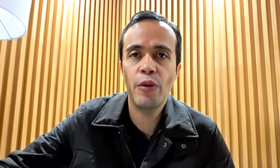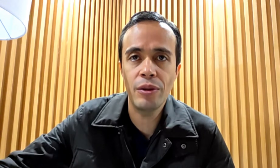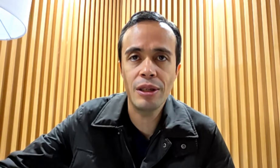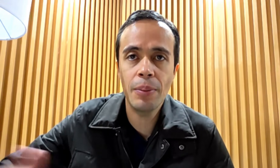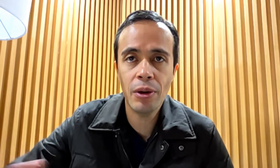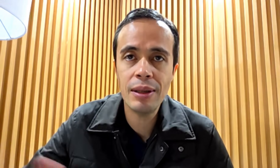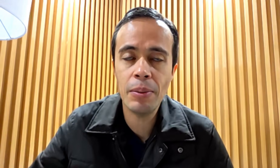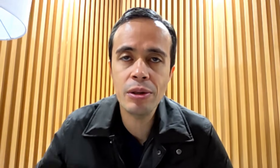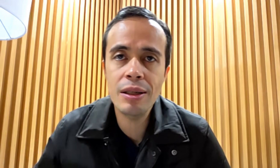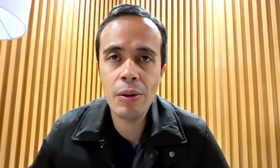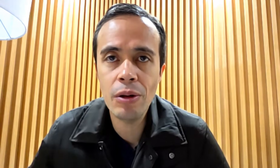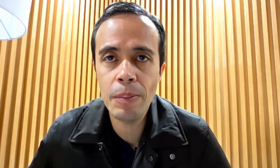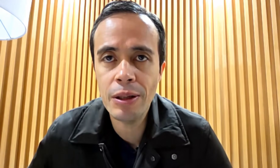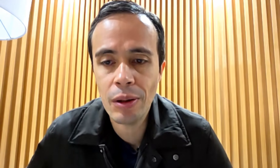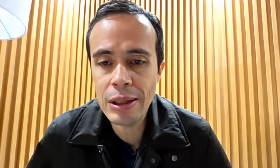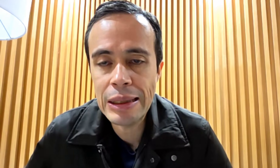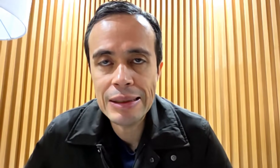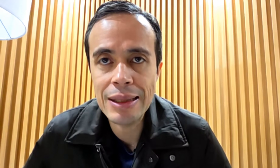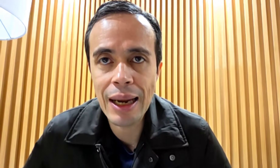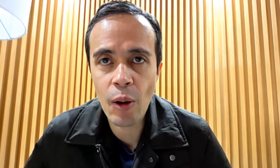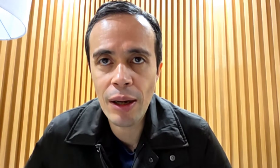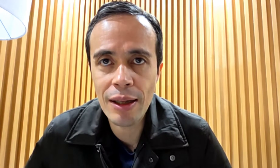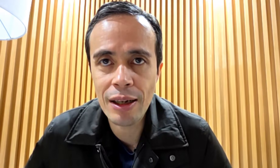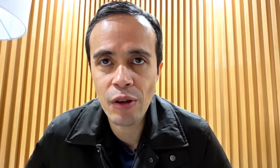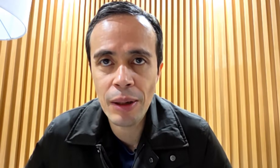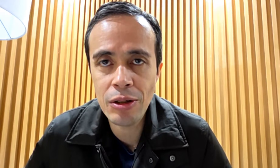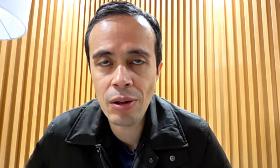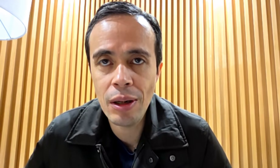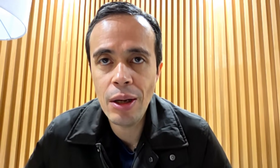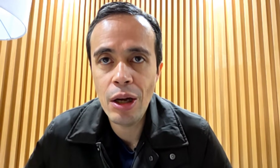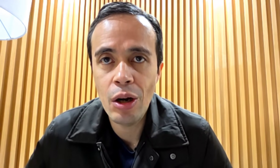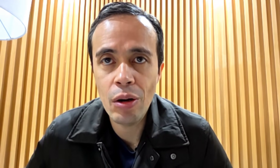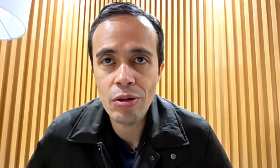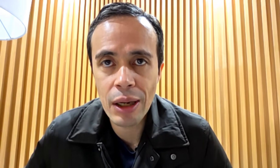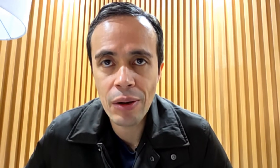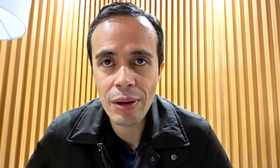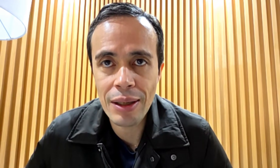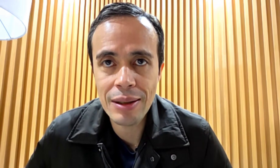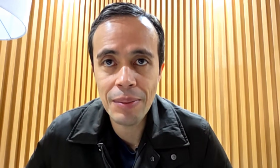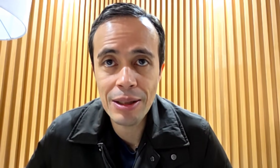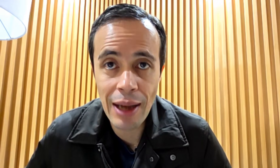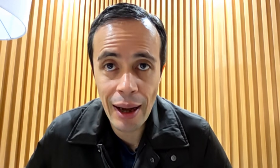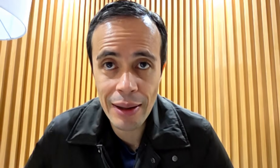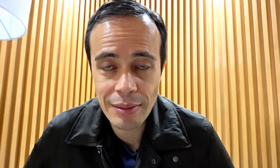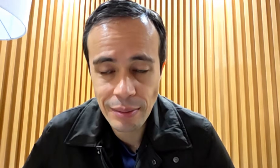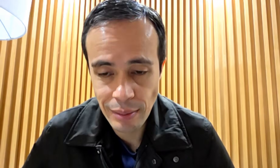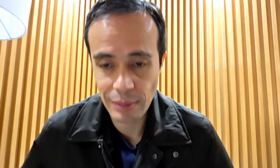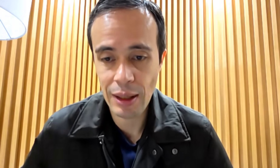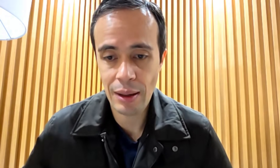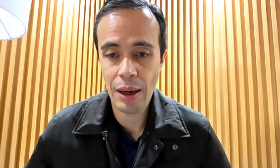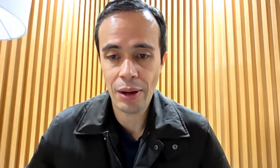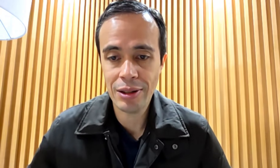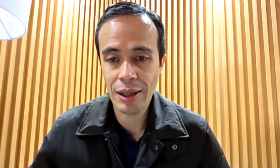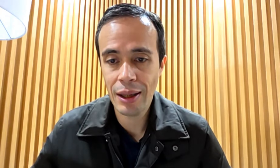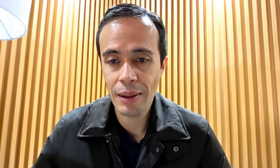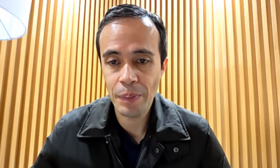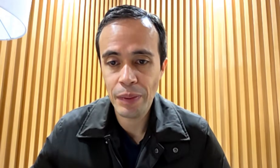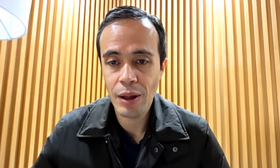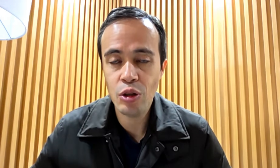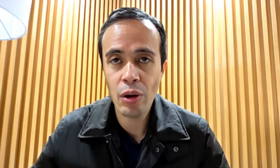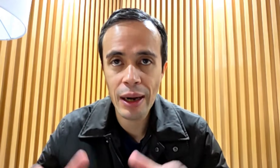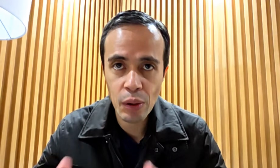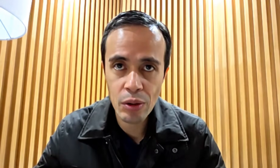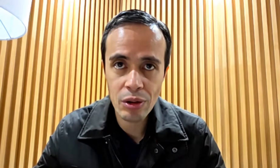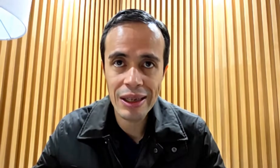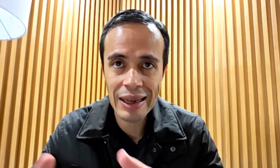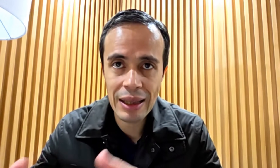se profundiza, porque estamos en el segundo piso de la cuarta transformación. Los dejo con este mensaje. ahora sí que